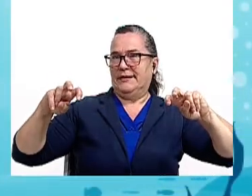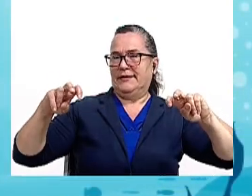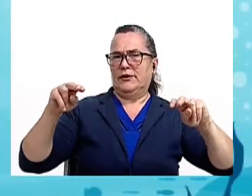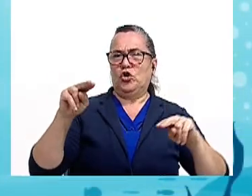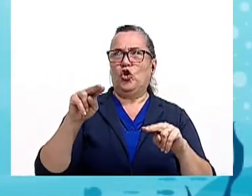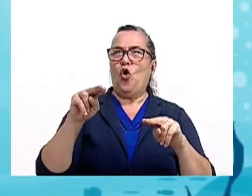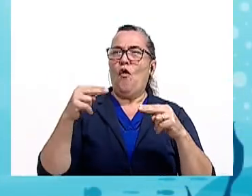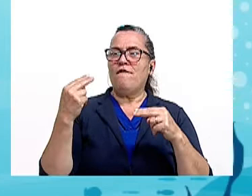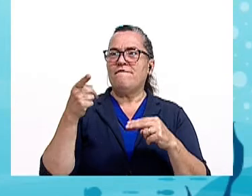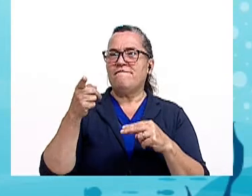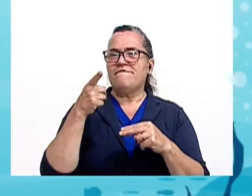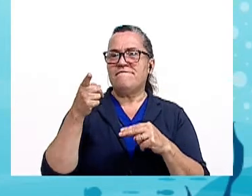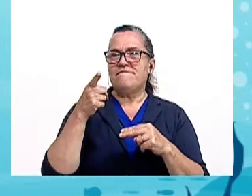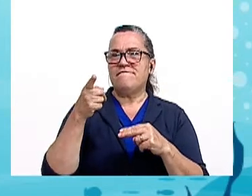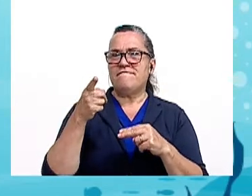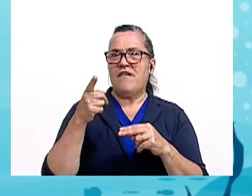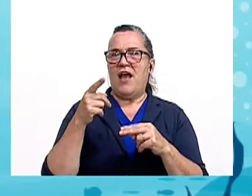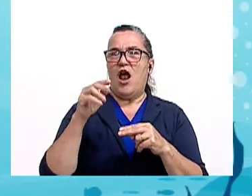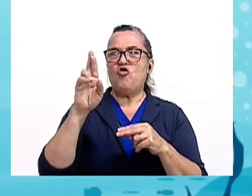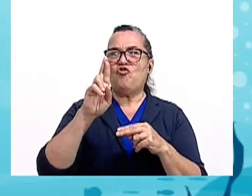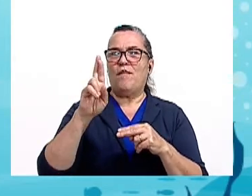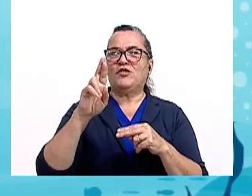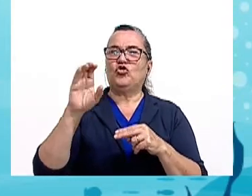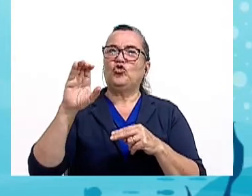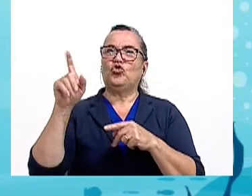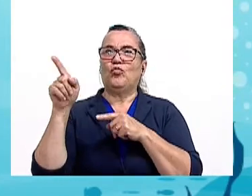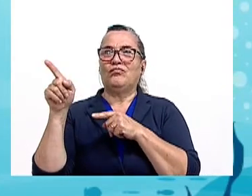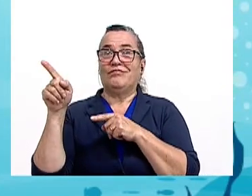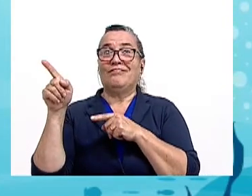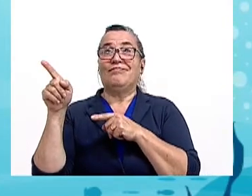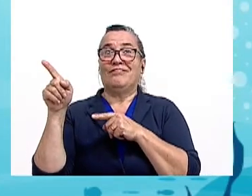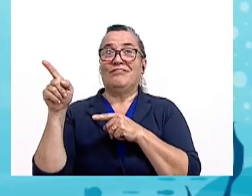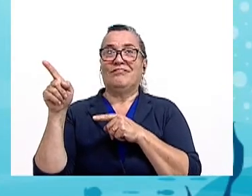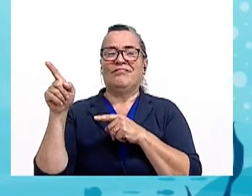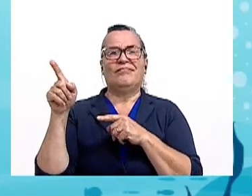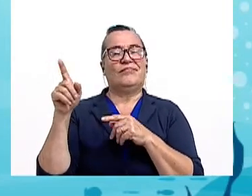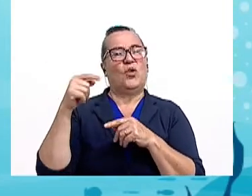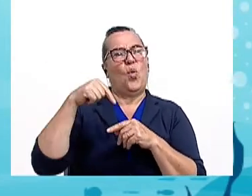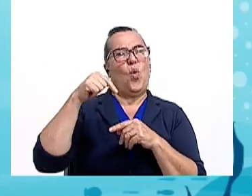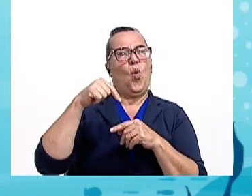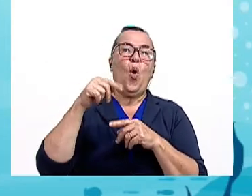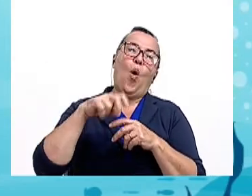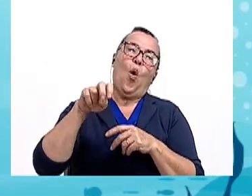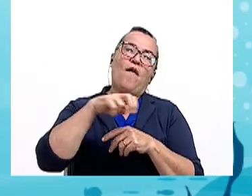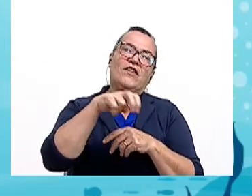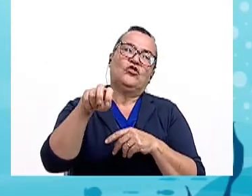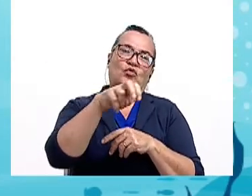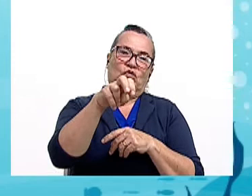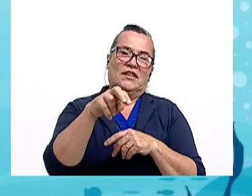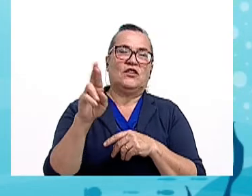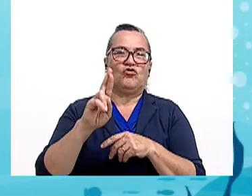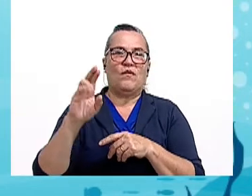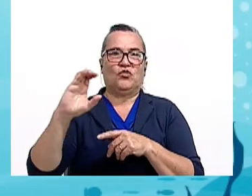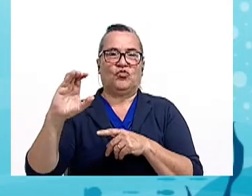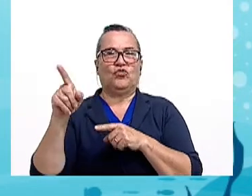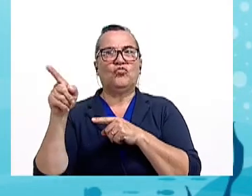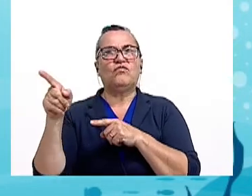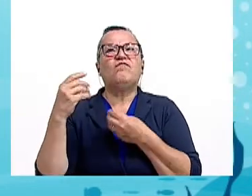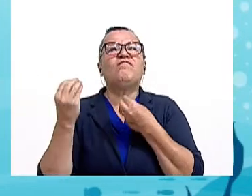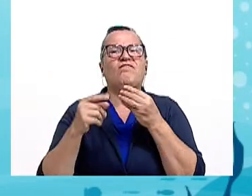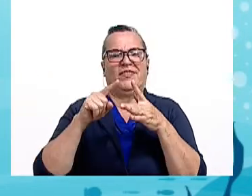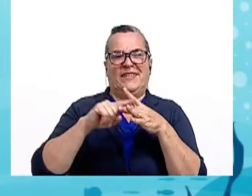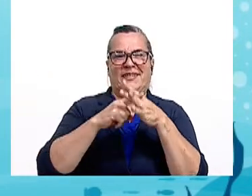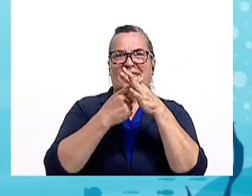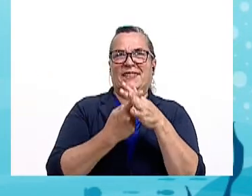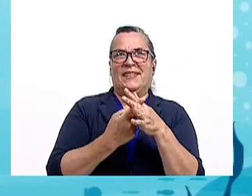Este análisis va a ser sobre la novela Robinson Crusoe o las aventuras de Robinson Crusoe. Vamos a